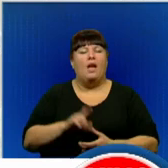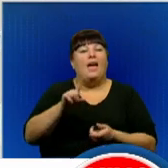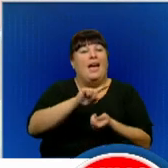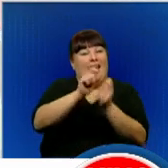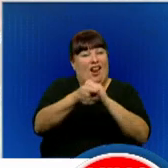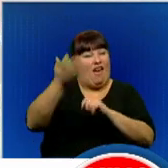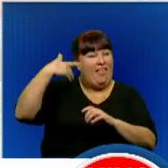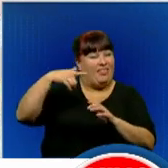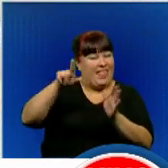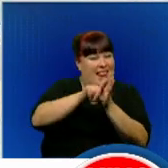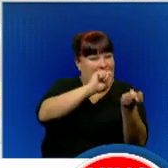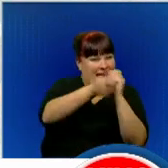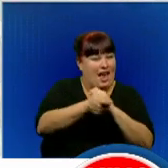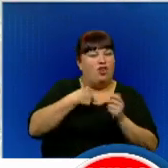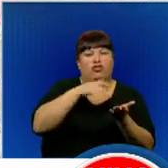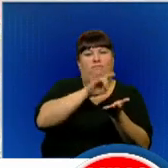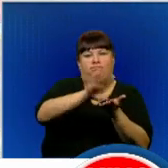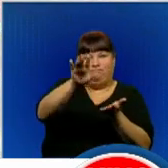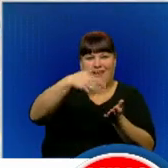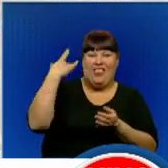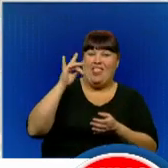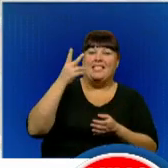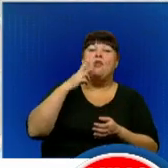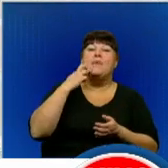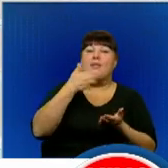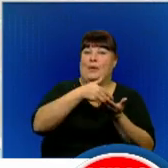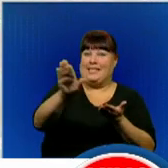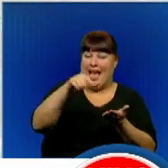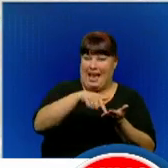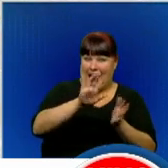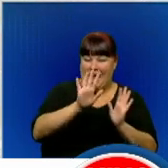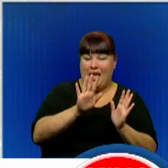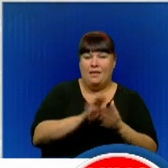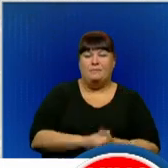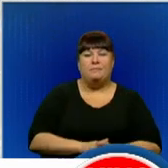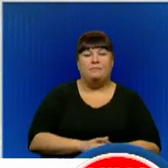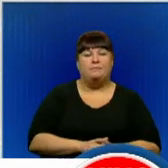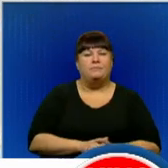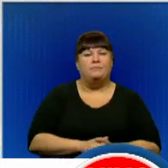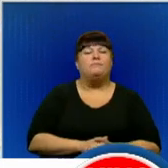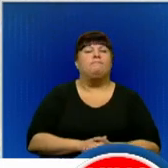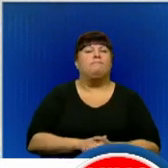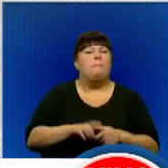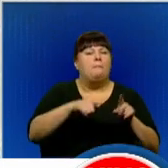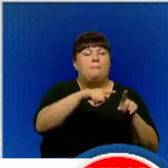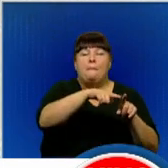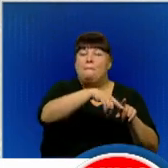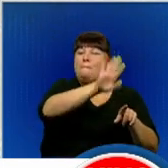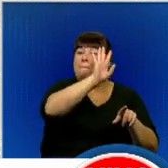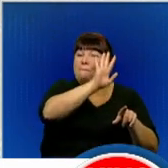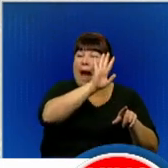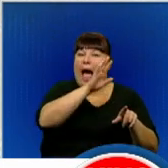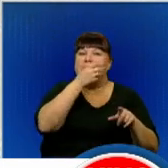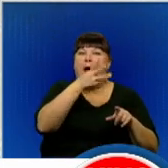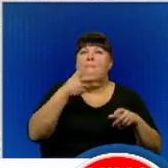reforma anterior la que nosotros la eliminamos acá en diciembre de 2019 era mucho más oro